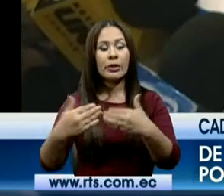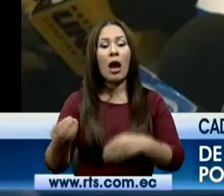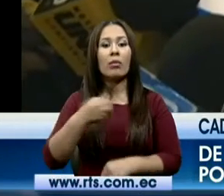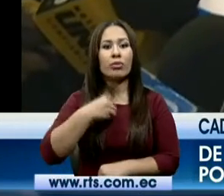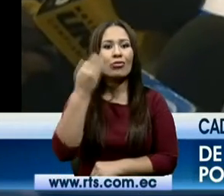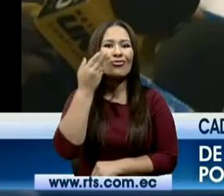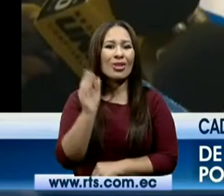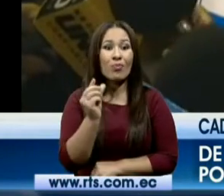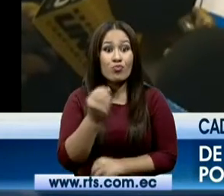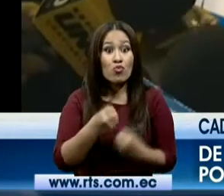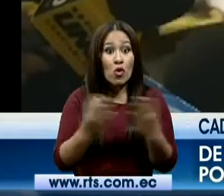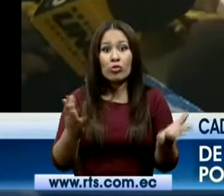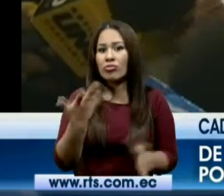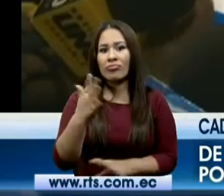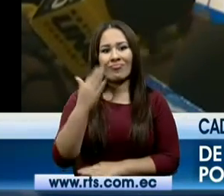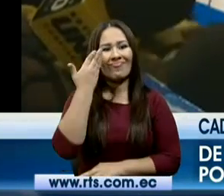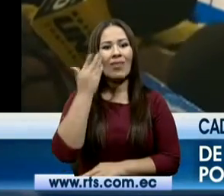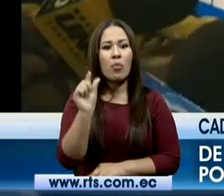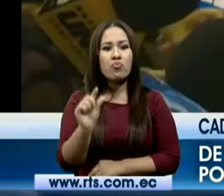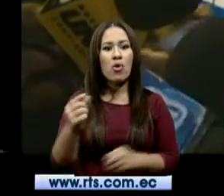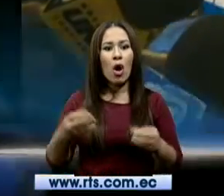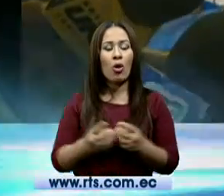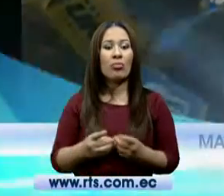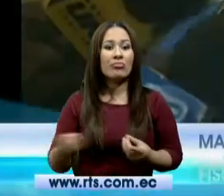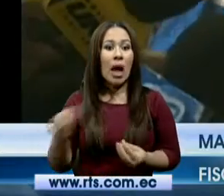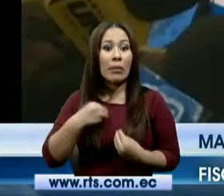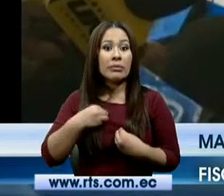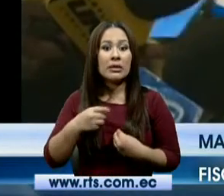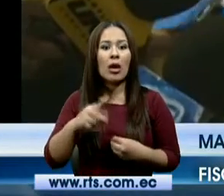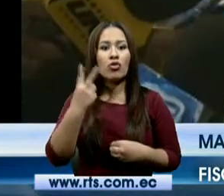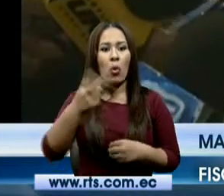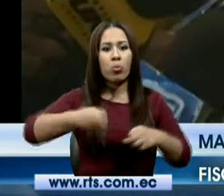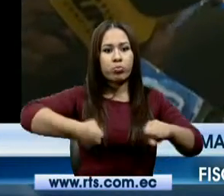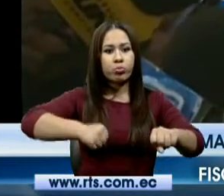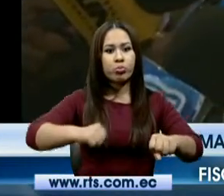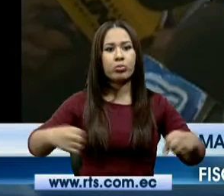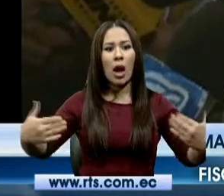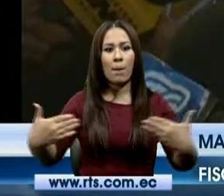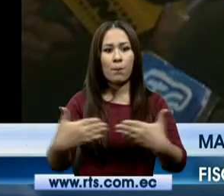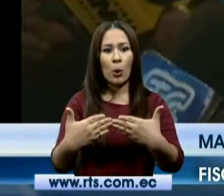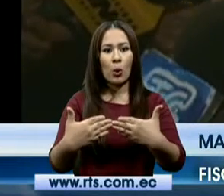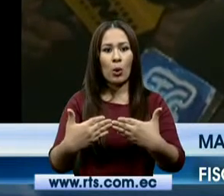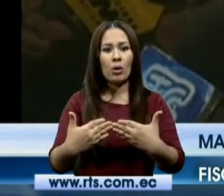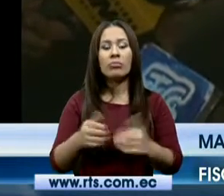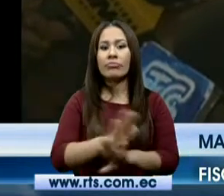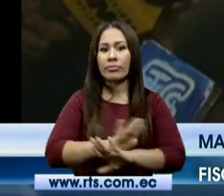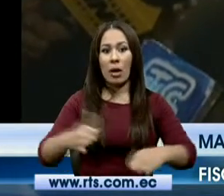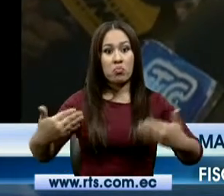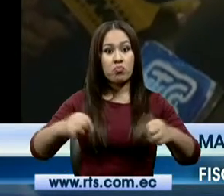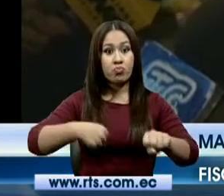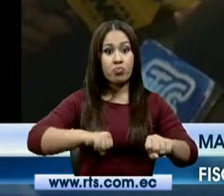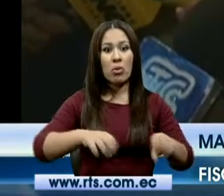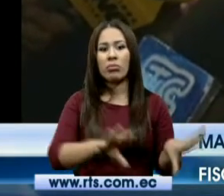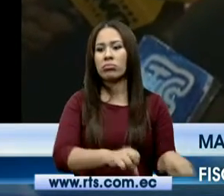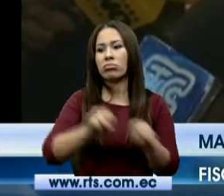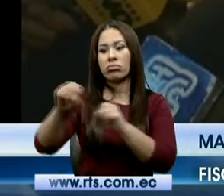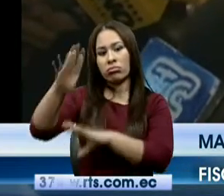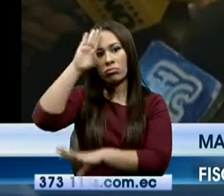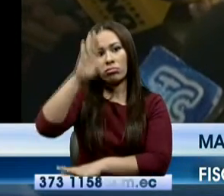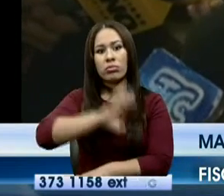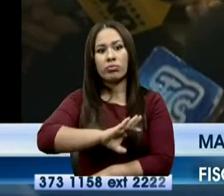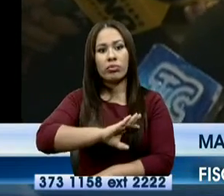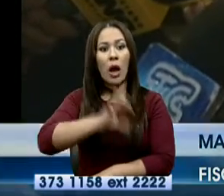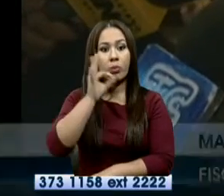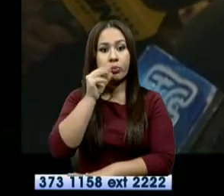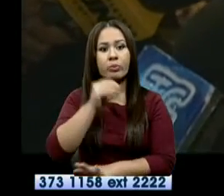se tienen es que ha sido un accidente entre dos motocicletas. Las motocicletas pues han sido retiradas del lugar, se desconoce el paradero